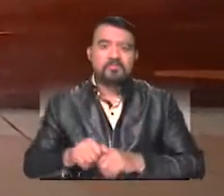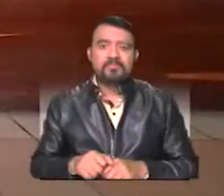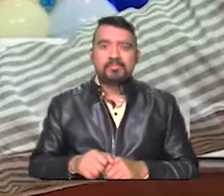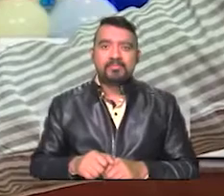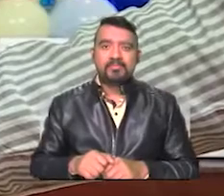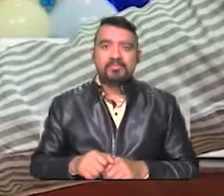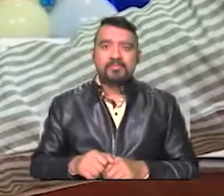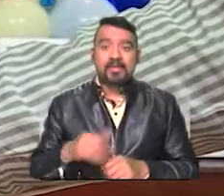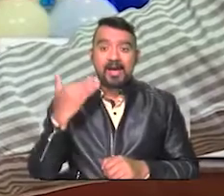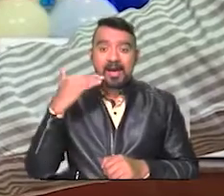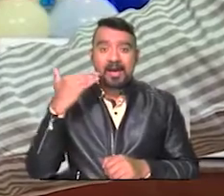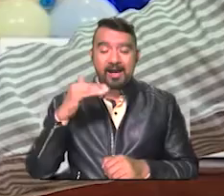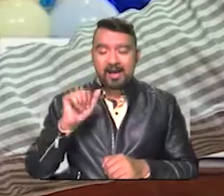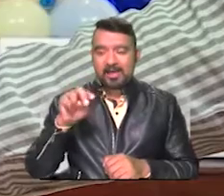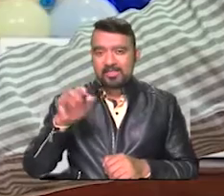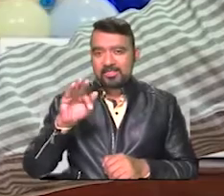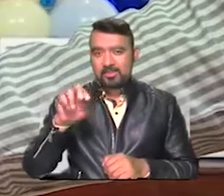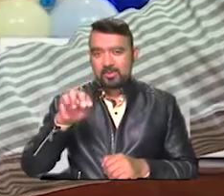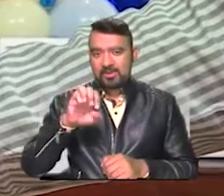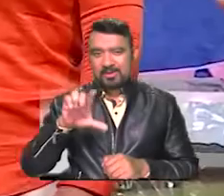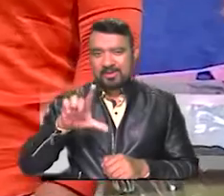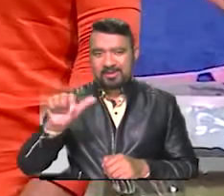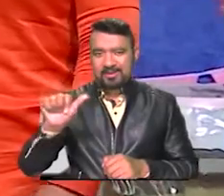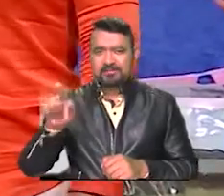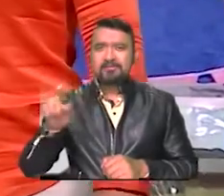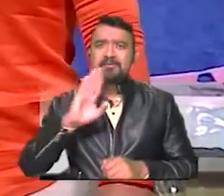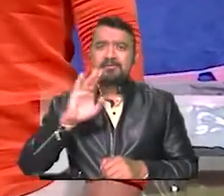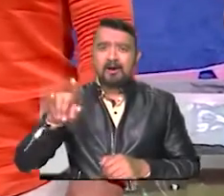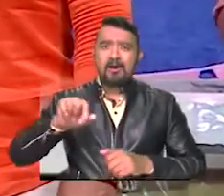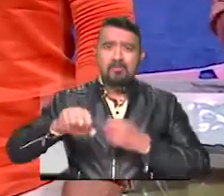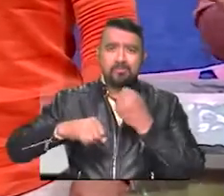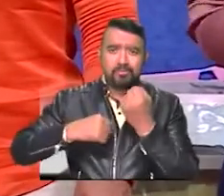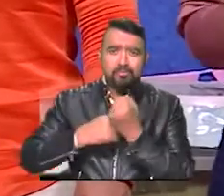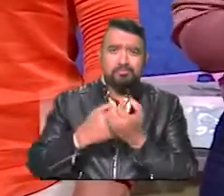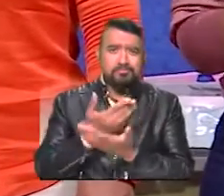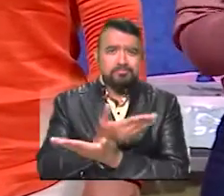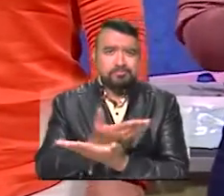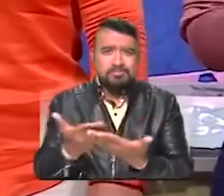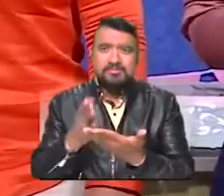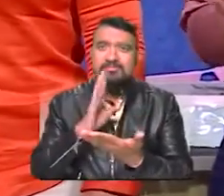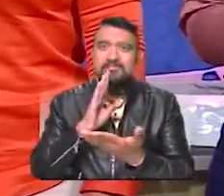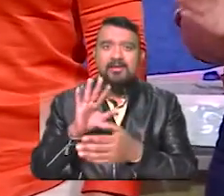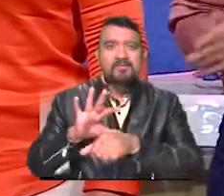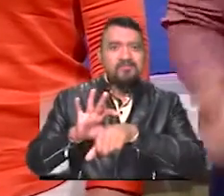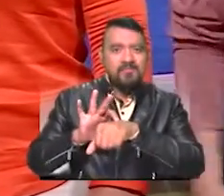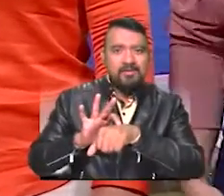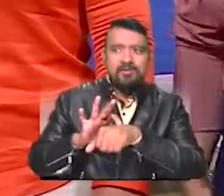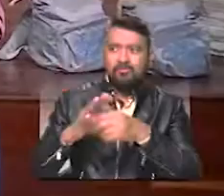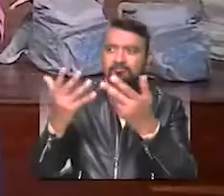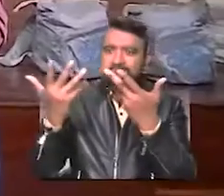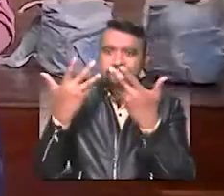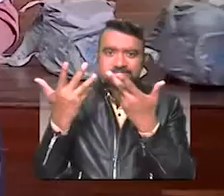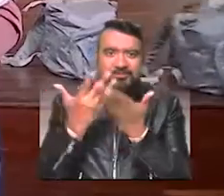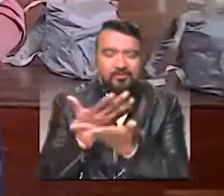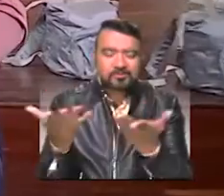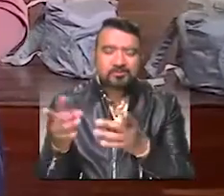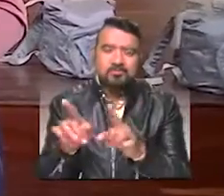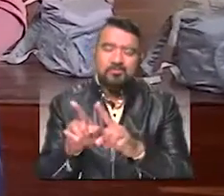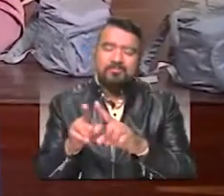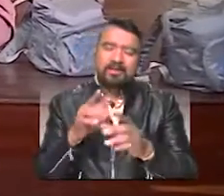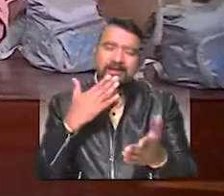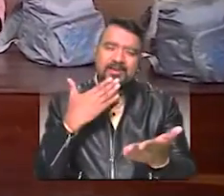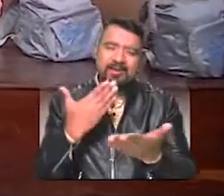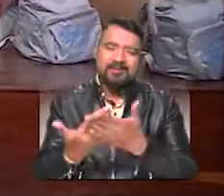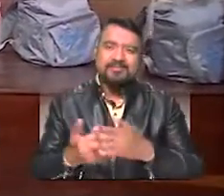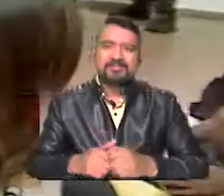llegado con muchas bendiciones y nos han aportado demasiado profesionalismo y capacitación médica. Muy agradecida por tan bonito proceso. Es un proceso